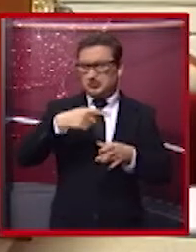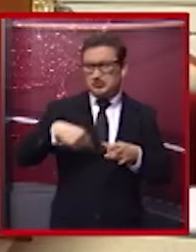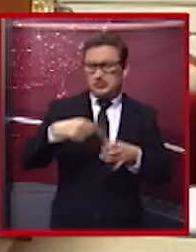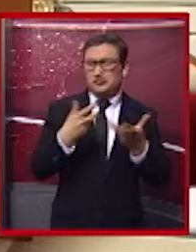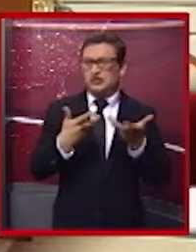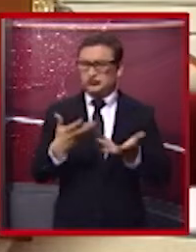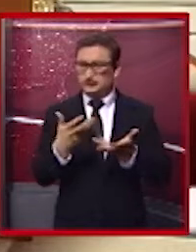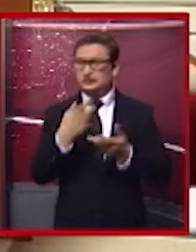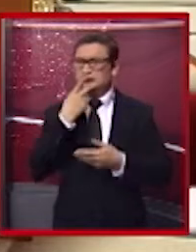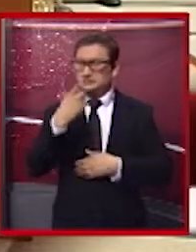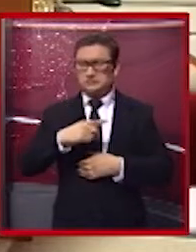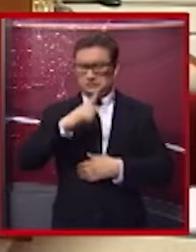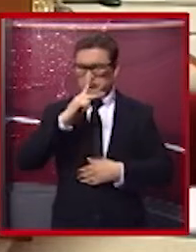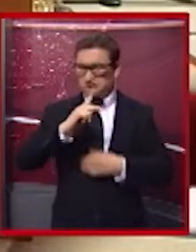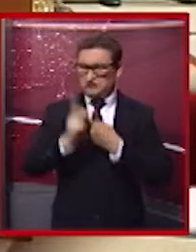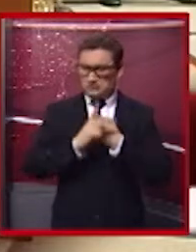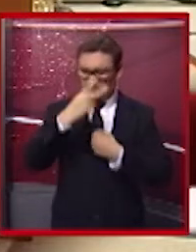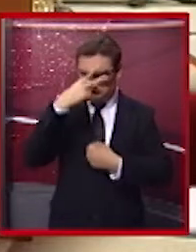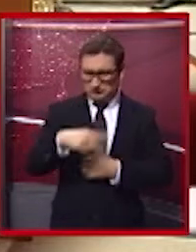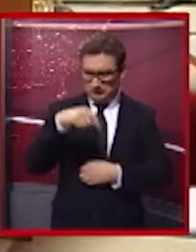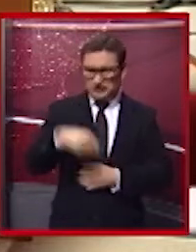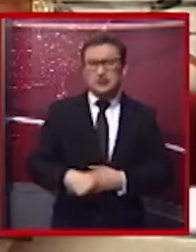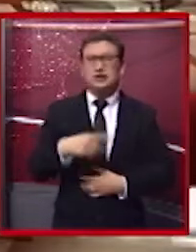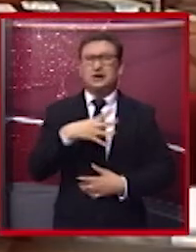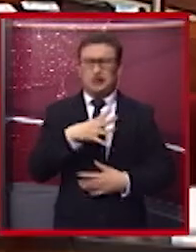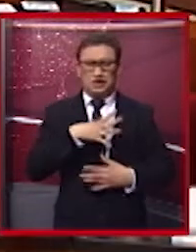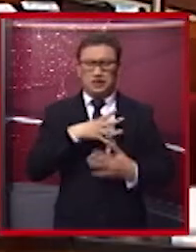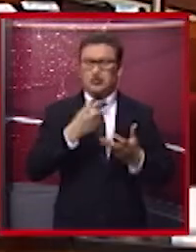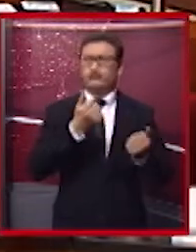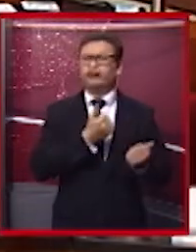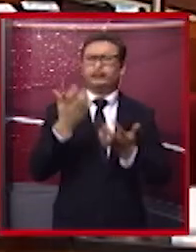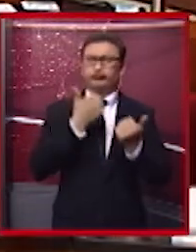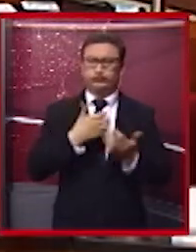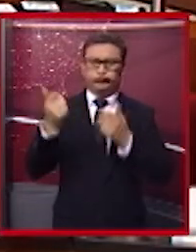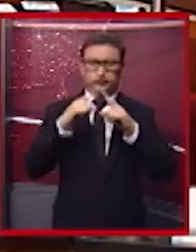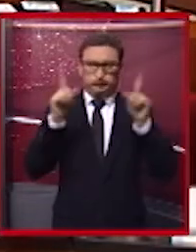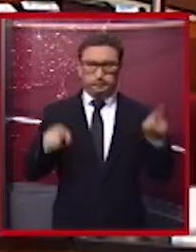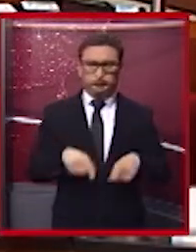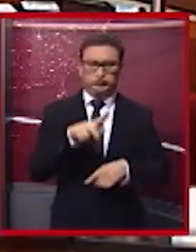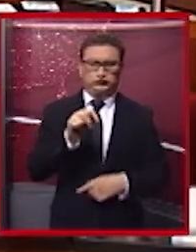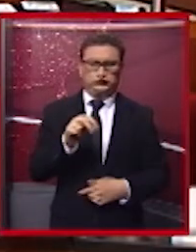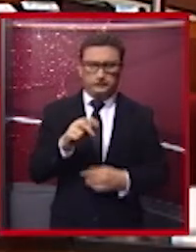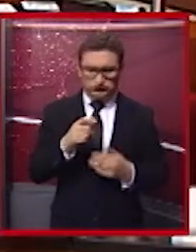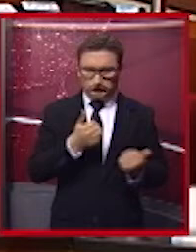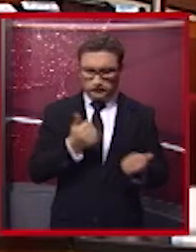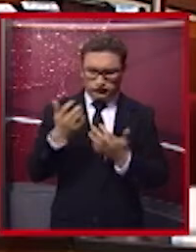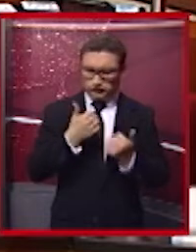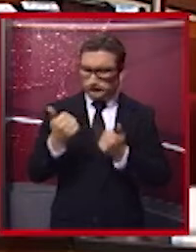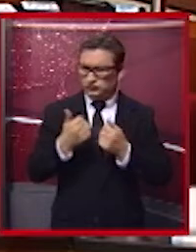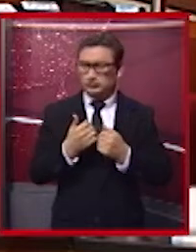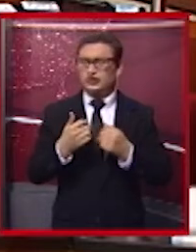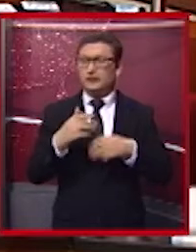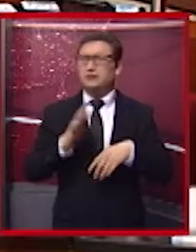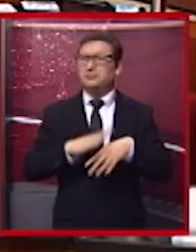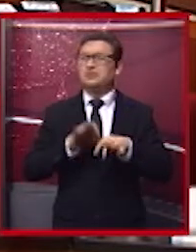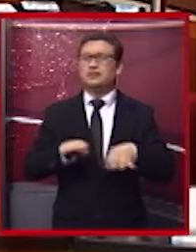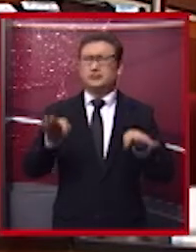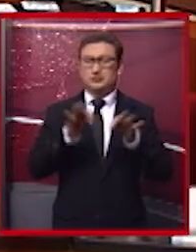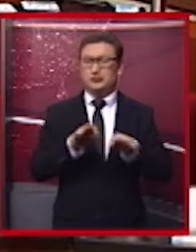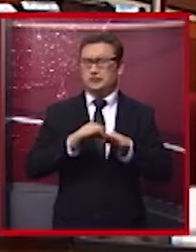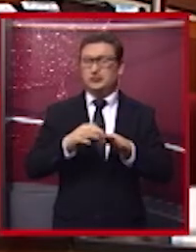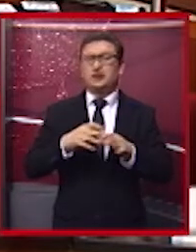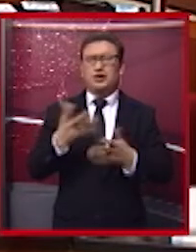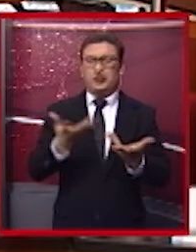sostuvo que nuestro país destaca como principal exportador de pantallas planas y refrigeradores, como uno de los principales 5